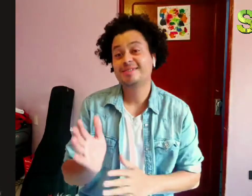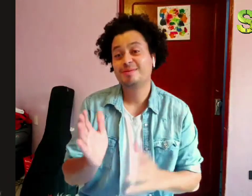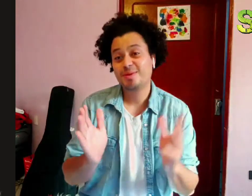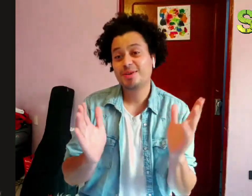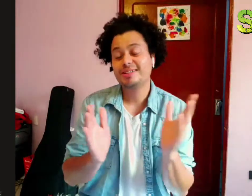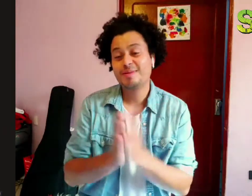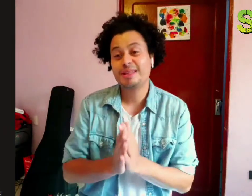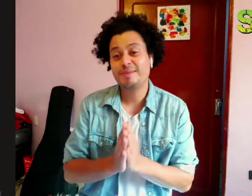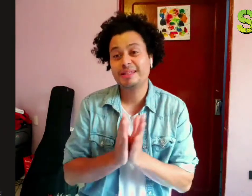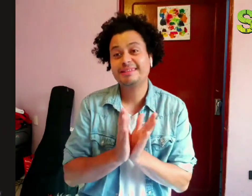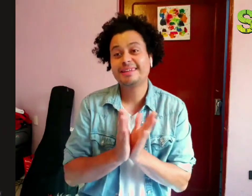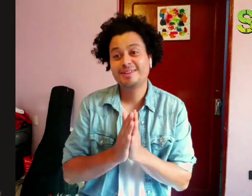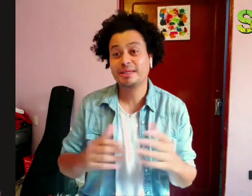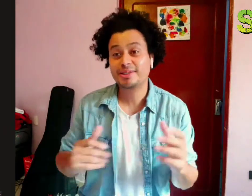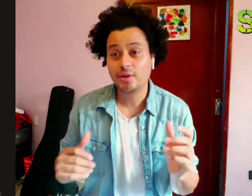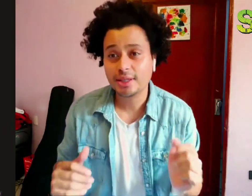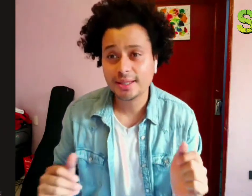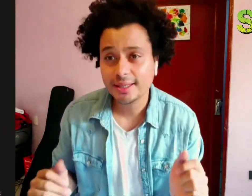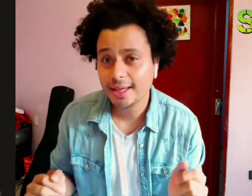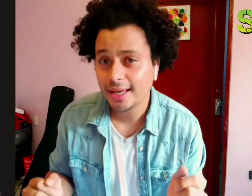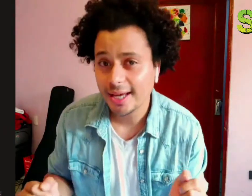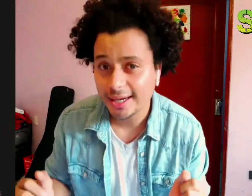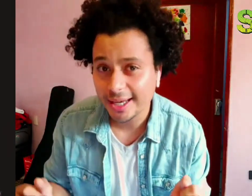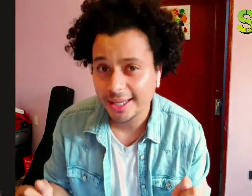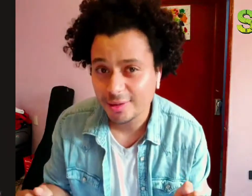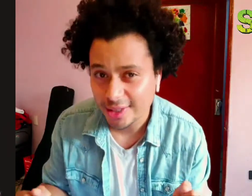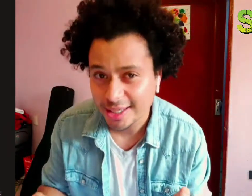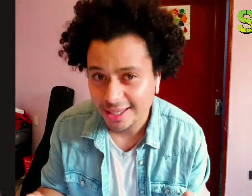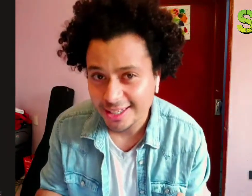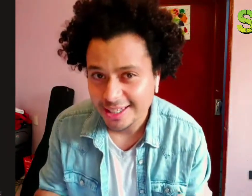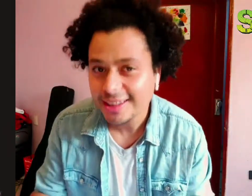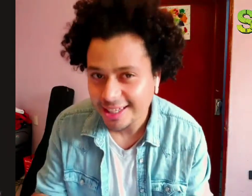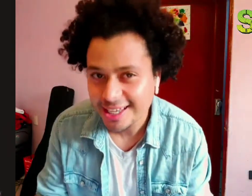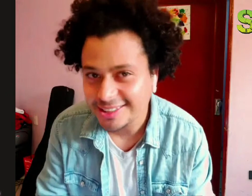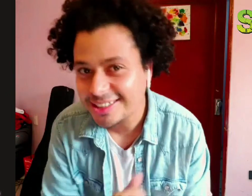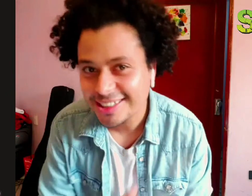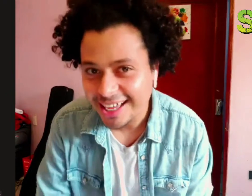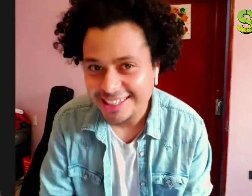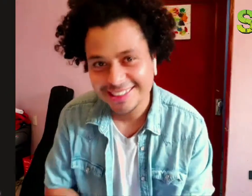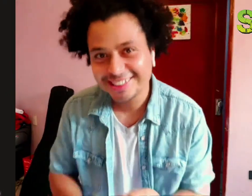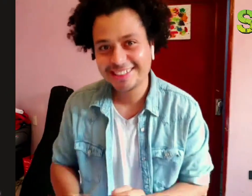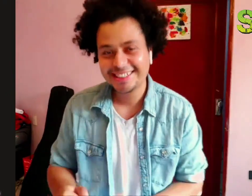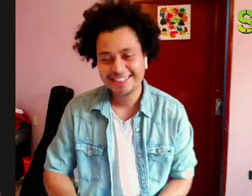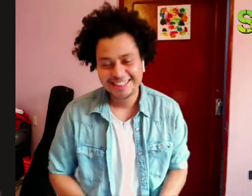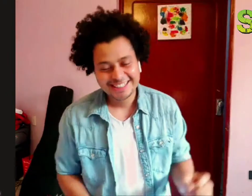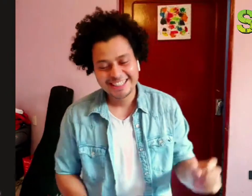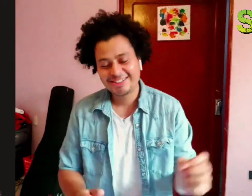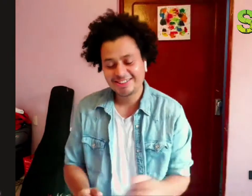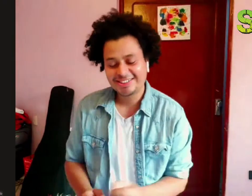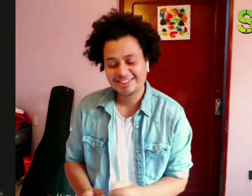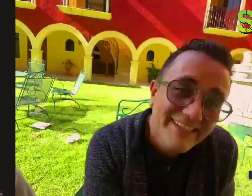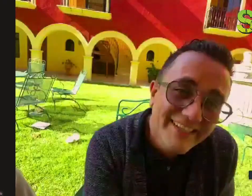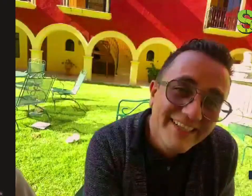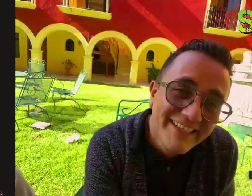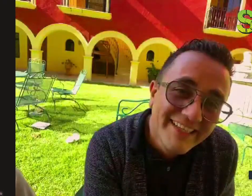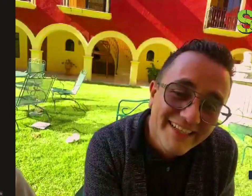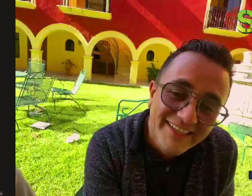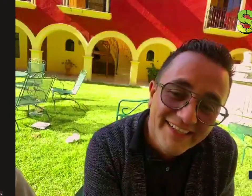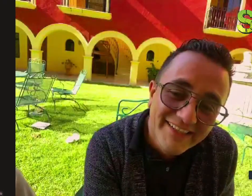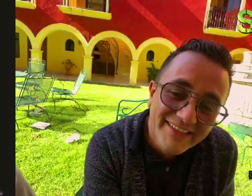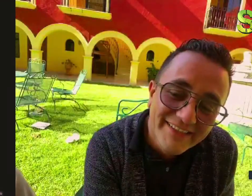muy, muy tremendamente. No me estoy encargando de que exista. Okay.